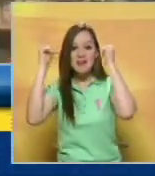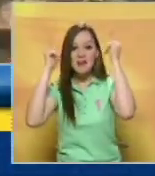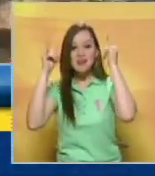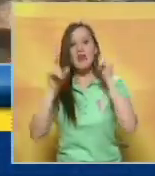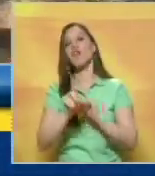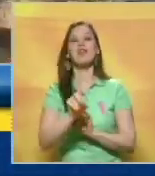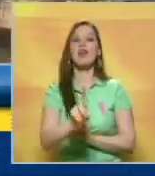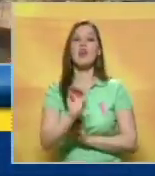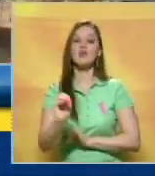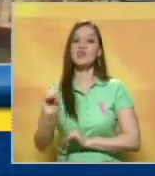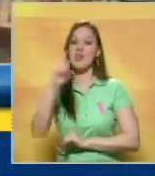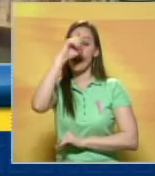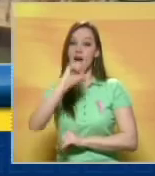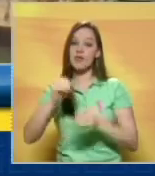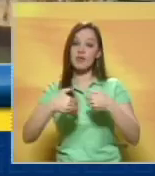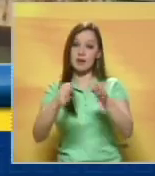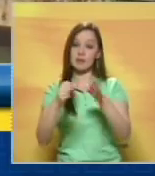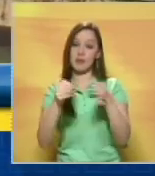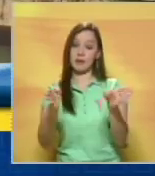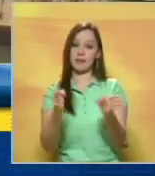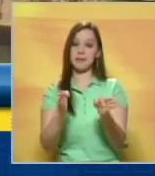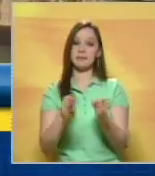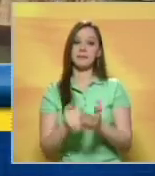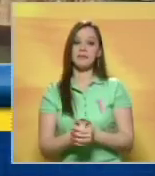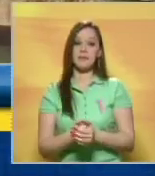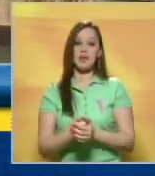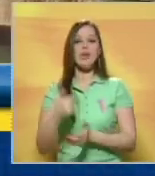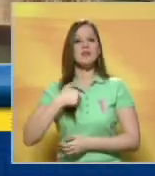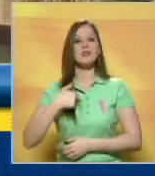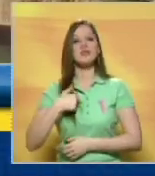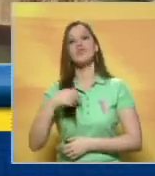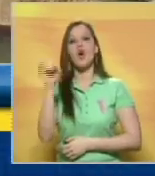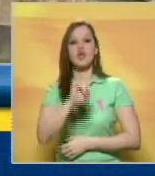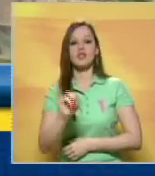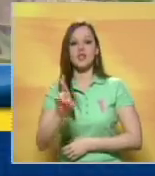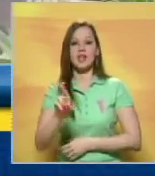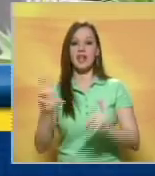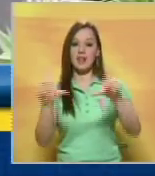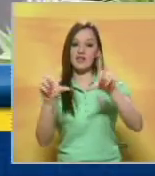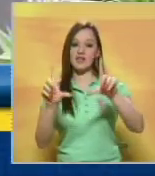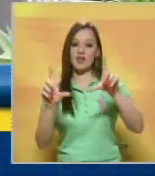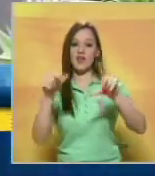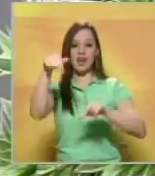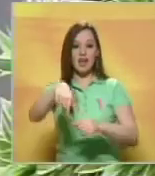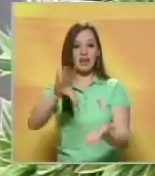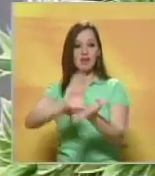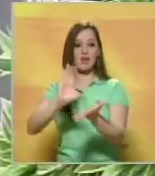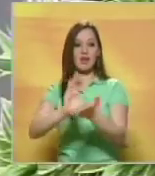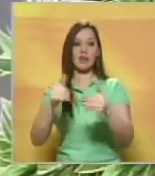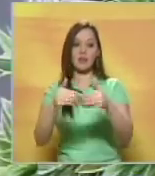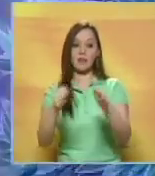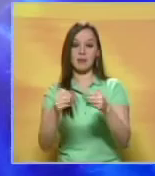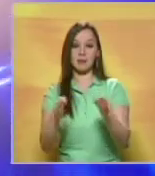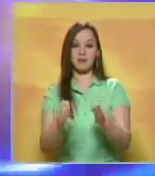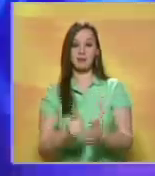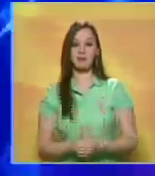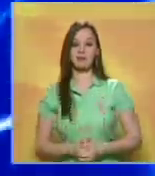los 100 años del Canal de Panamá. Soy Siria Miranda, TVN Noticias, desde la ciudad de Panamá.